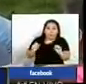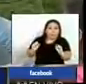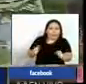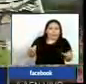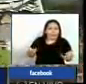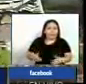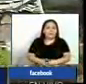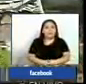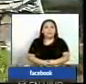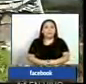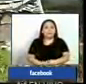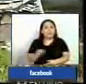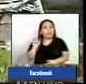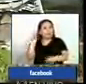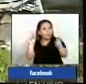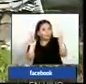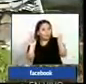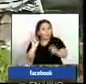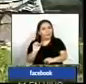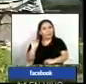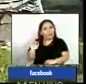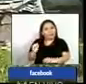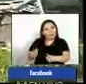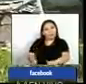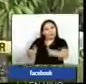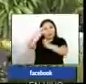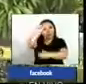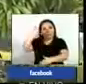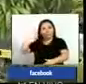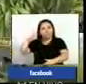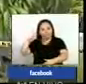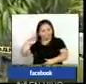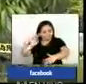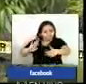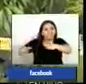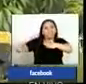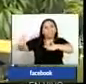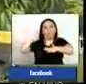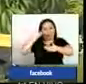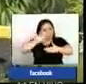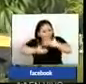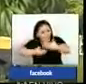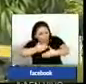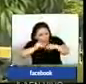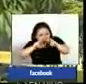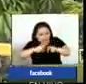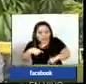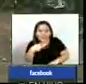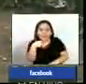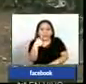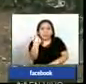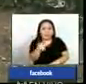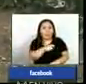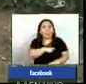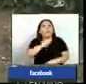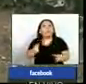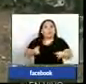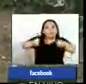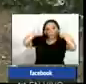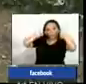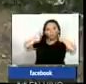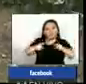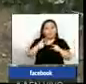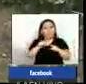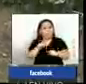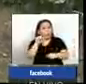ser así. Sobre este caso, la Fiscalía se compromete a esclarecerlo y llevar a la justicia a los responsables. Por hoy